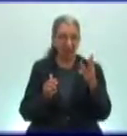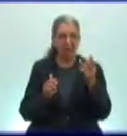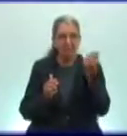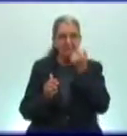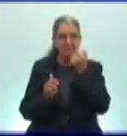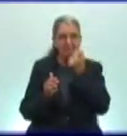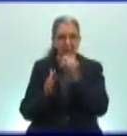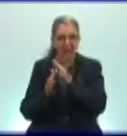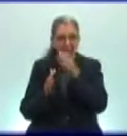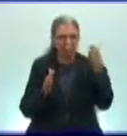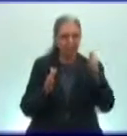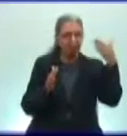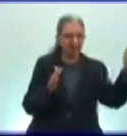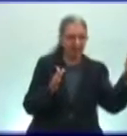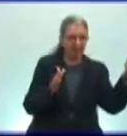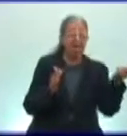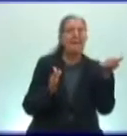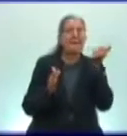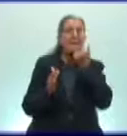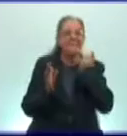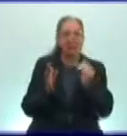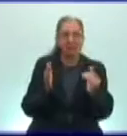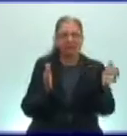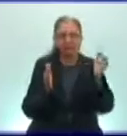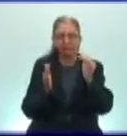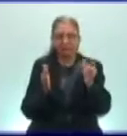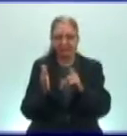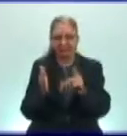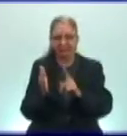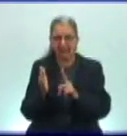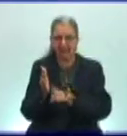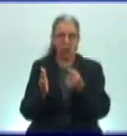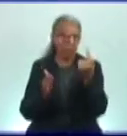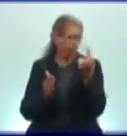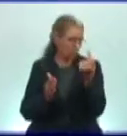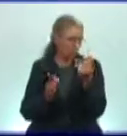electrones tenemos en el nivel de mayor energía? Un electrón.